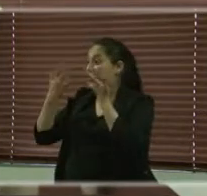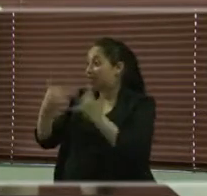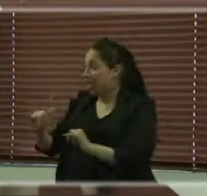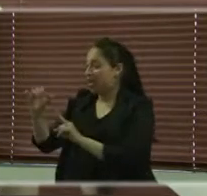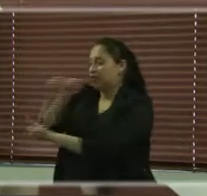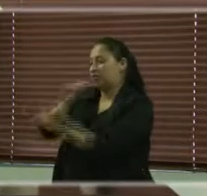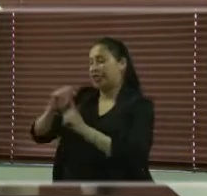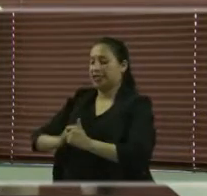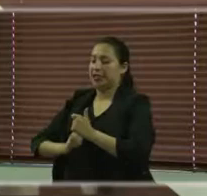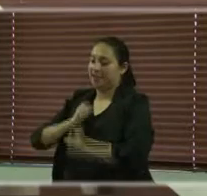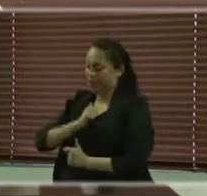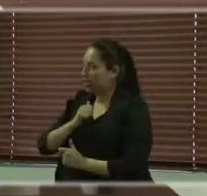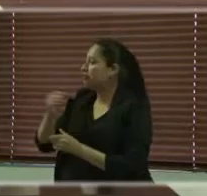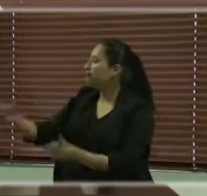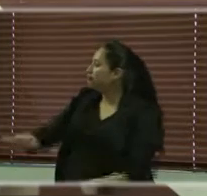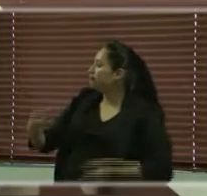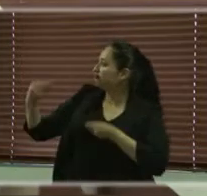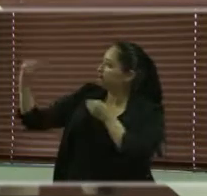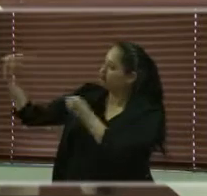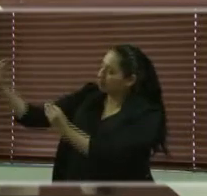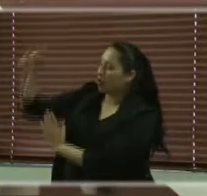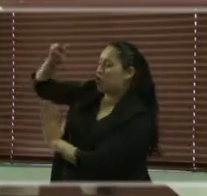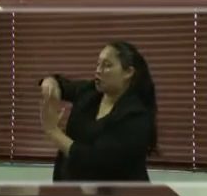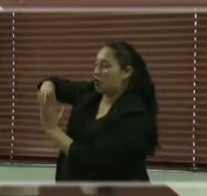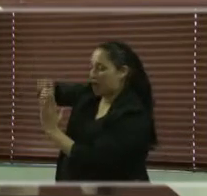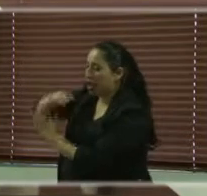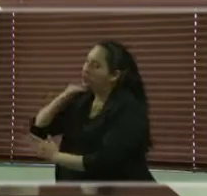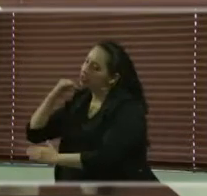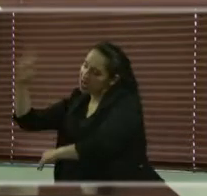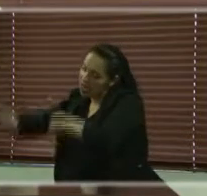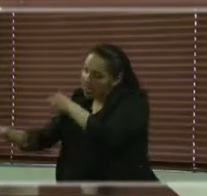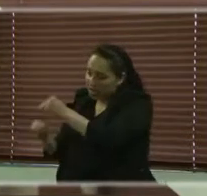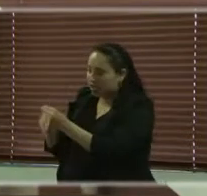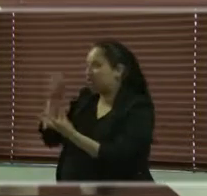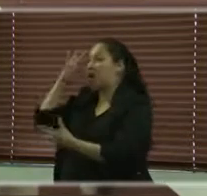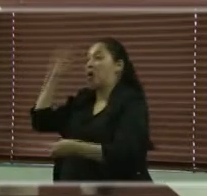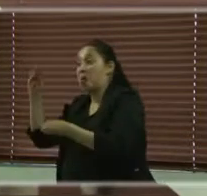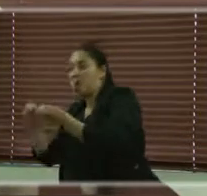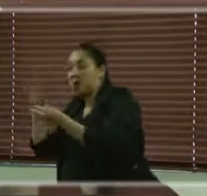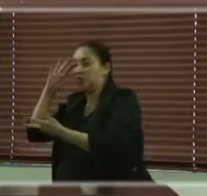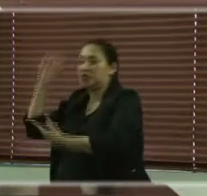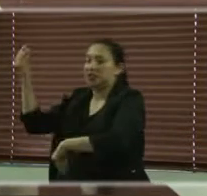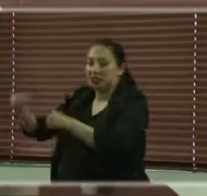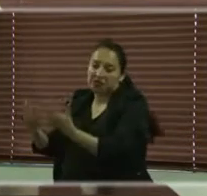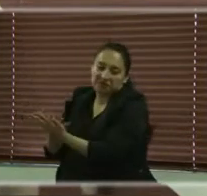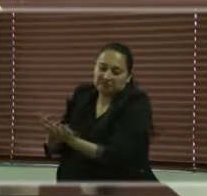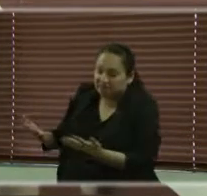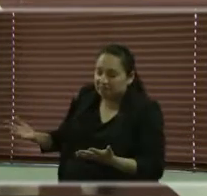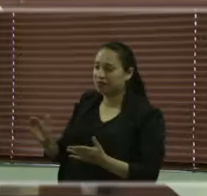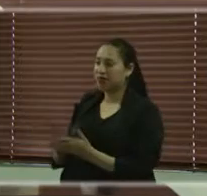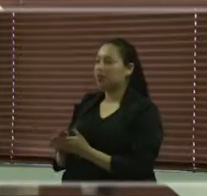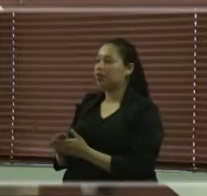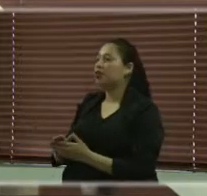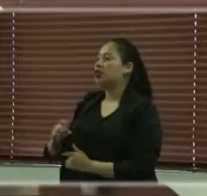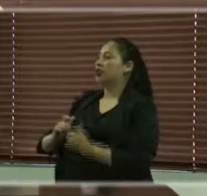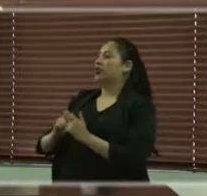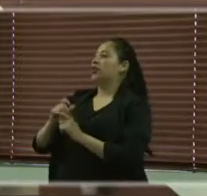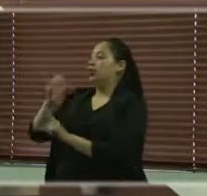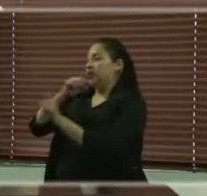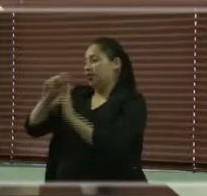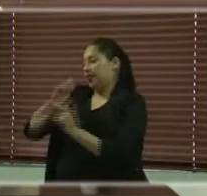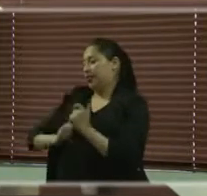civil quiere todavía agregar algo o si no está de acuerdo con algo o sea ahí hay oportunidad para que eso sea civil nuevamente